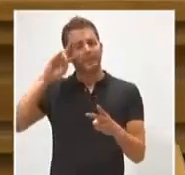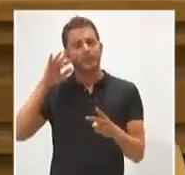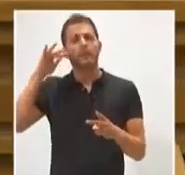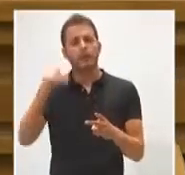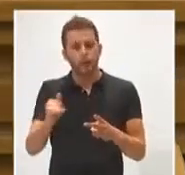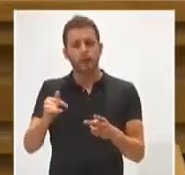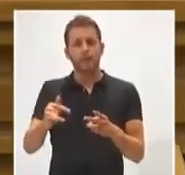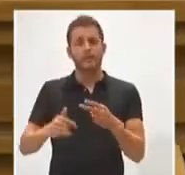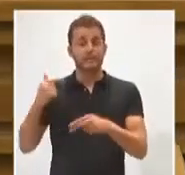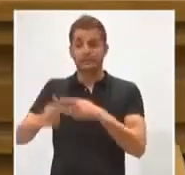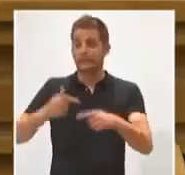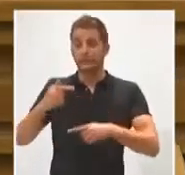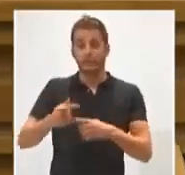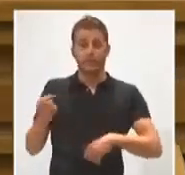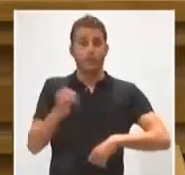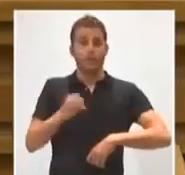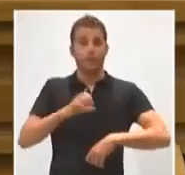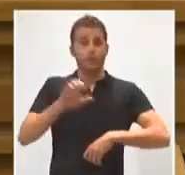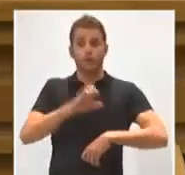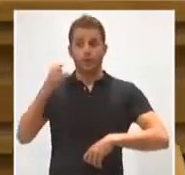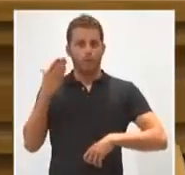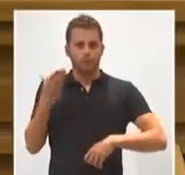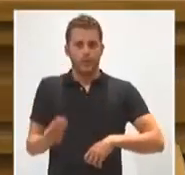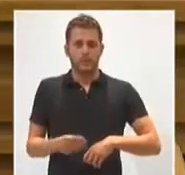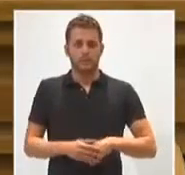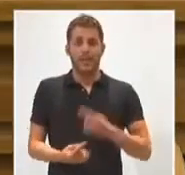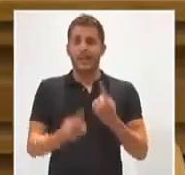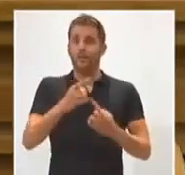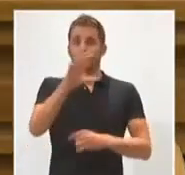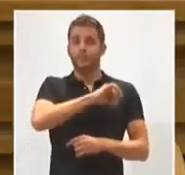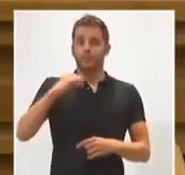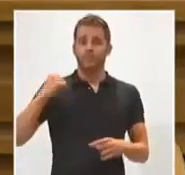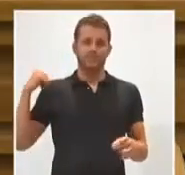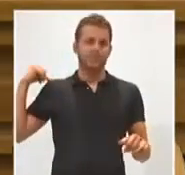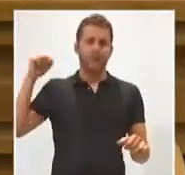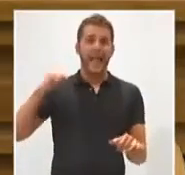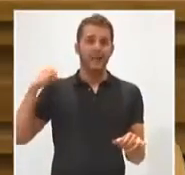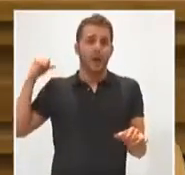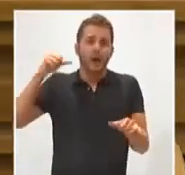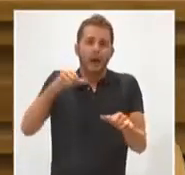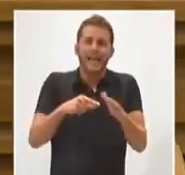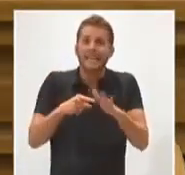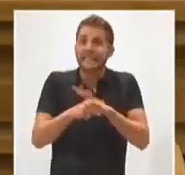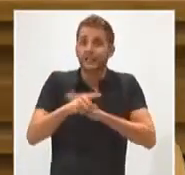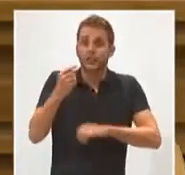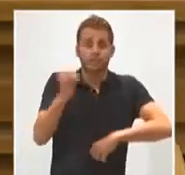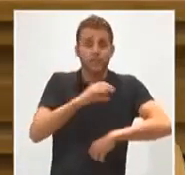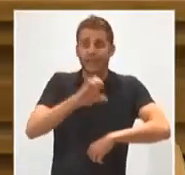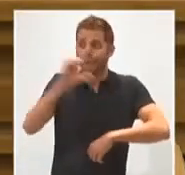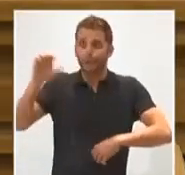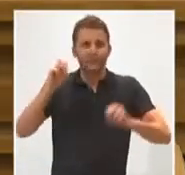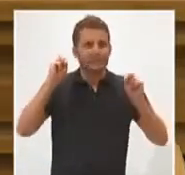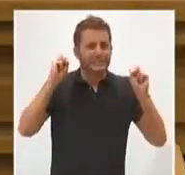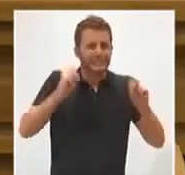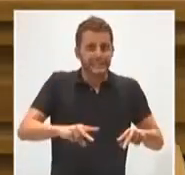trayectoria en la gestión de fondos europeos hay regiones que llevan años sin gestionar fondos europeos porque obviamente tienen una